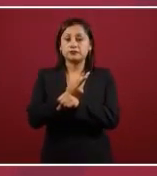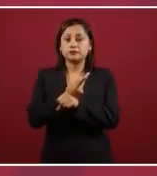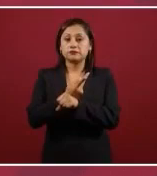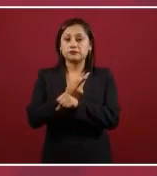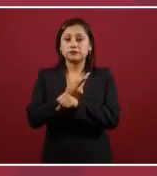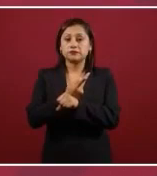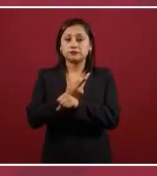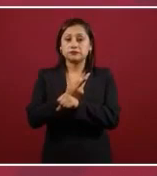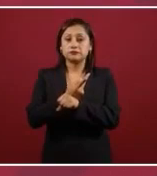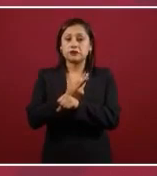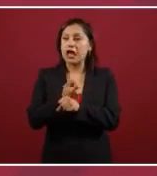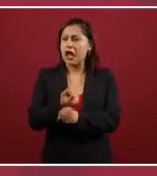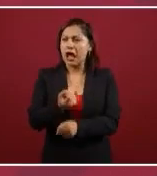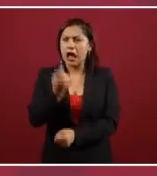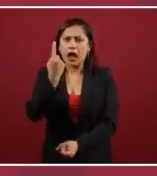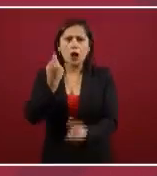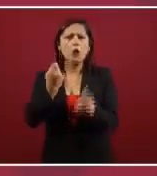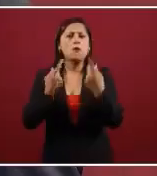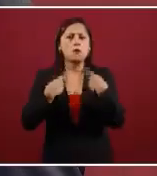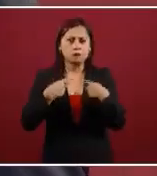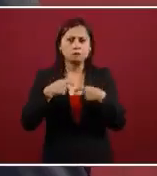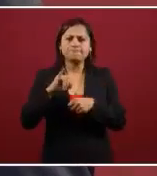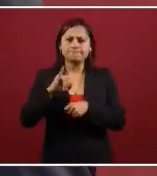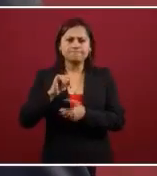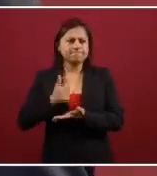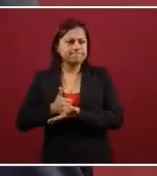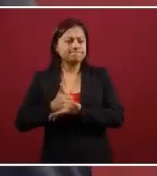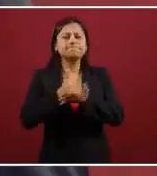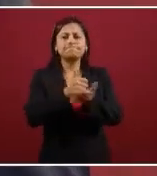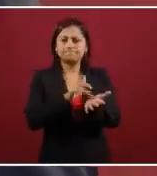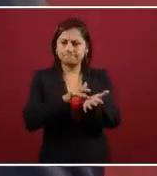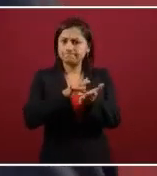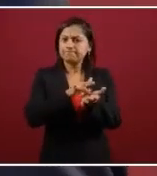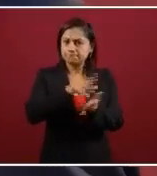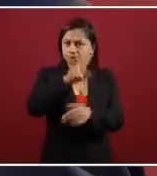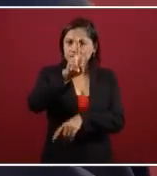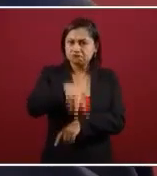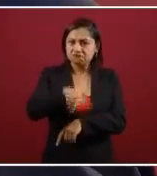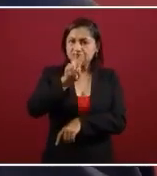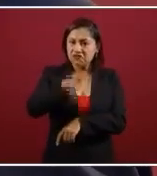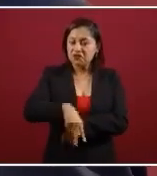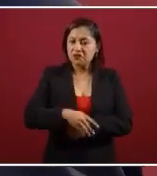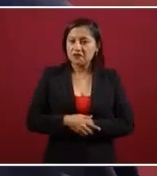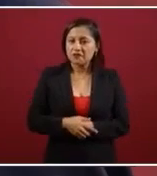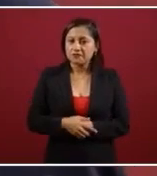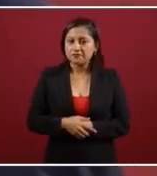algo recibe. Y la verdad,